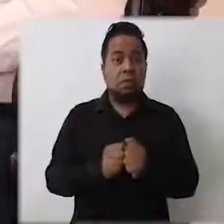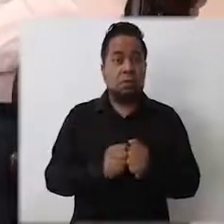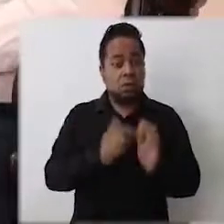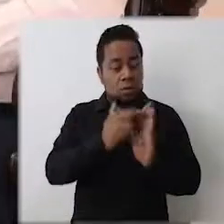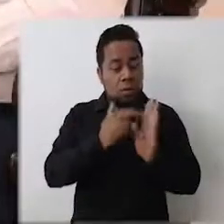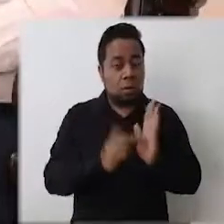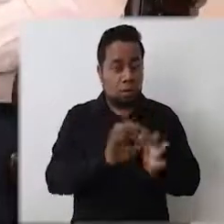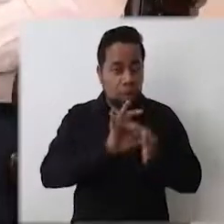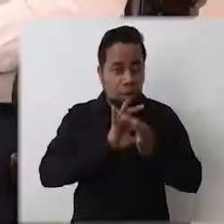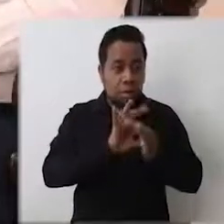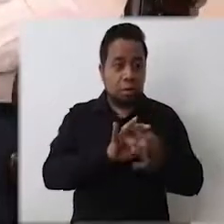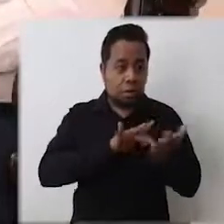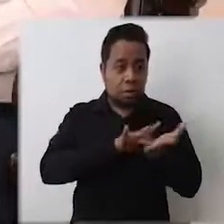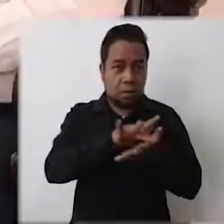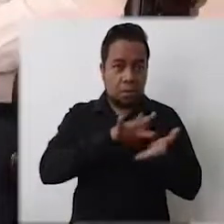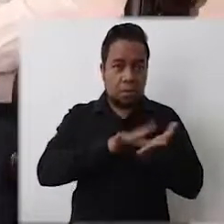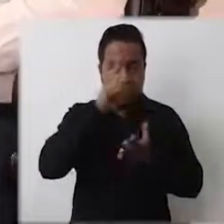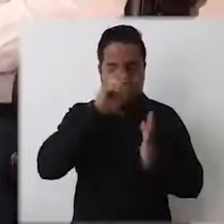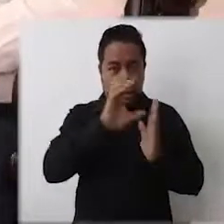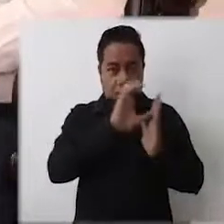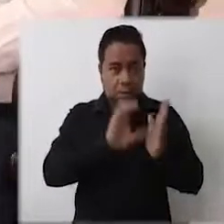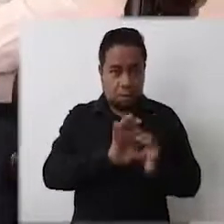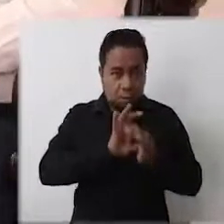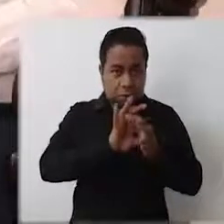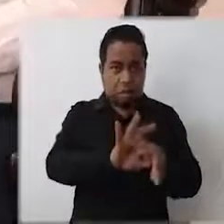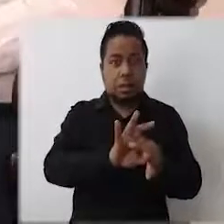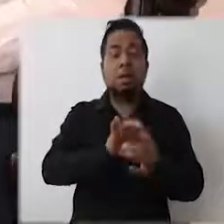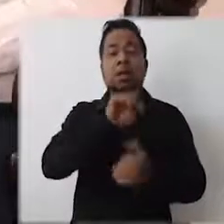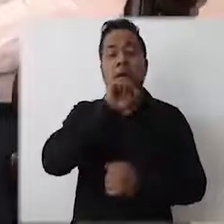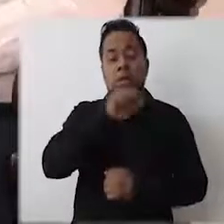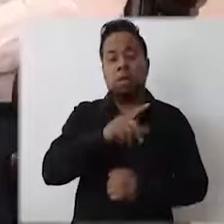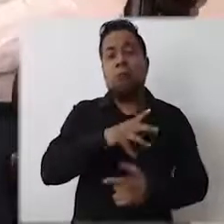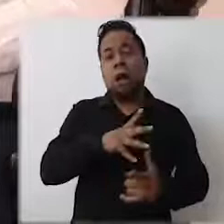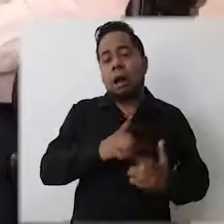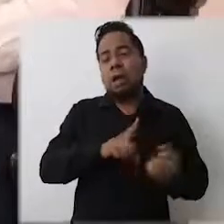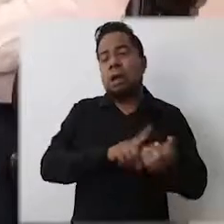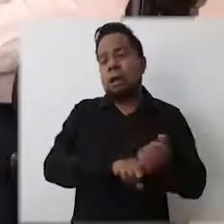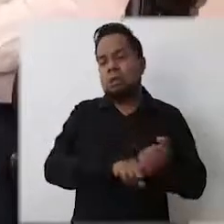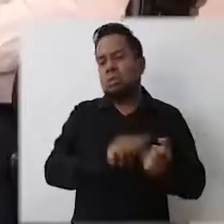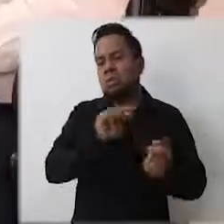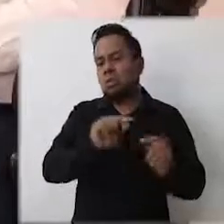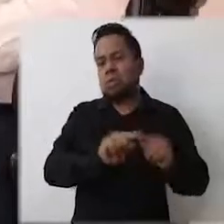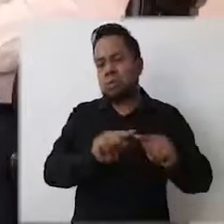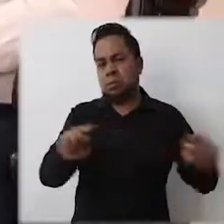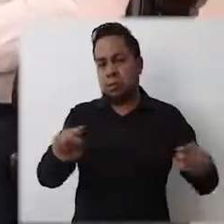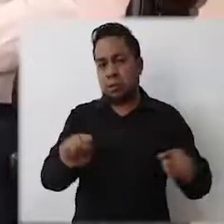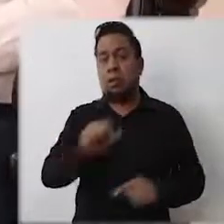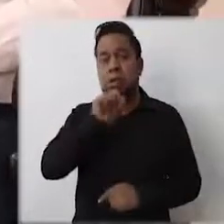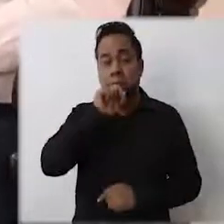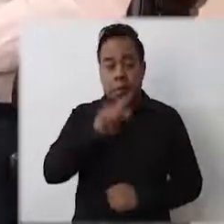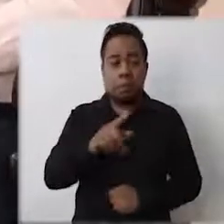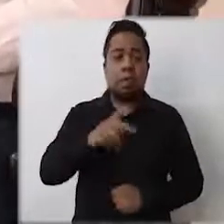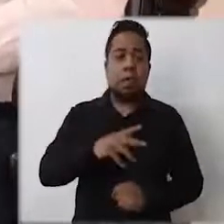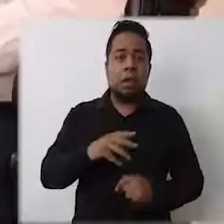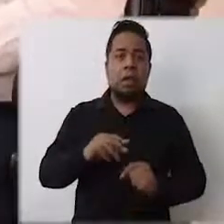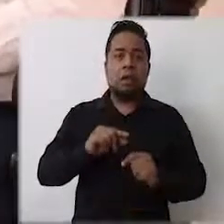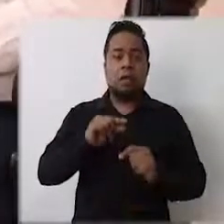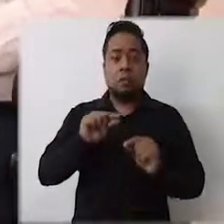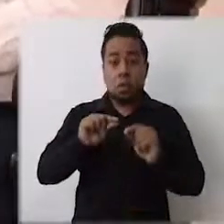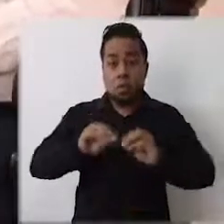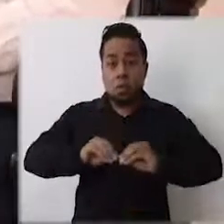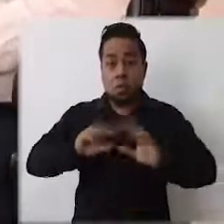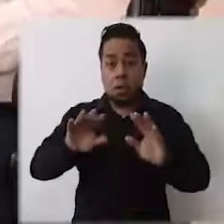no solo para su estudio, sino para también dejar en esta factibilidad que nuestras compañeras y compañeros